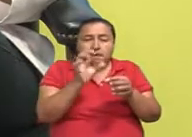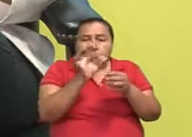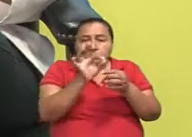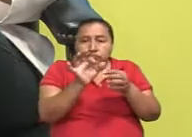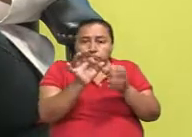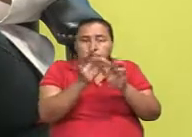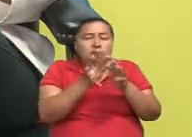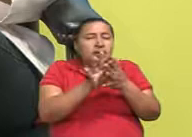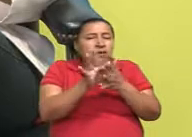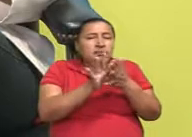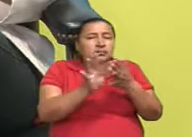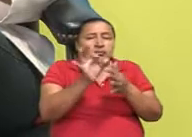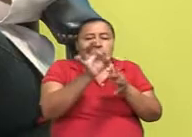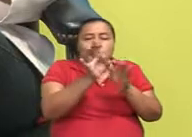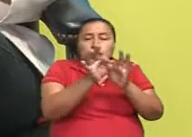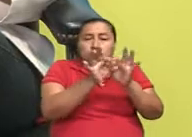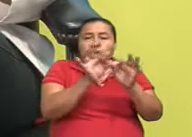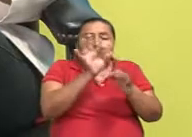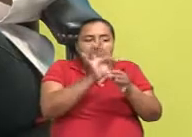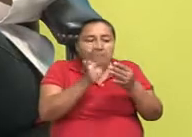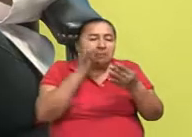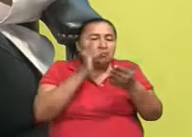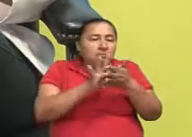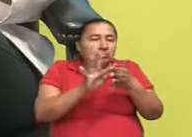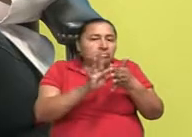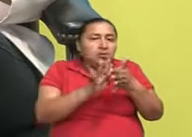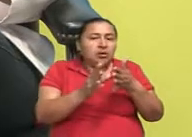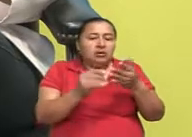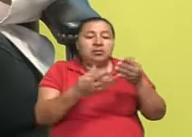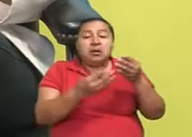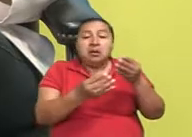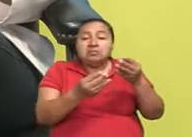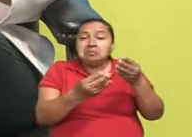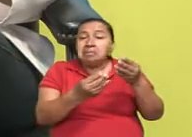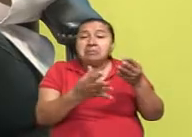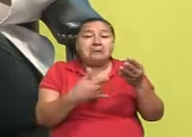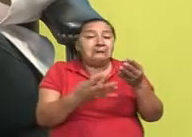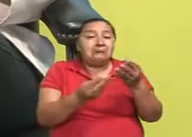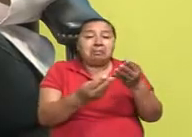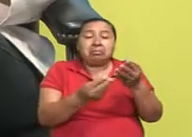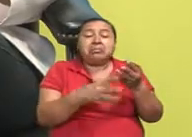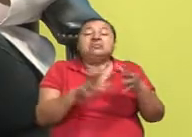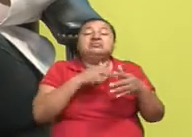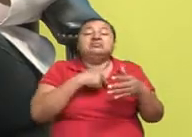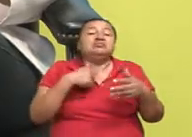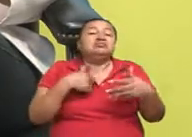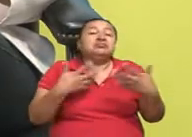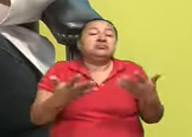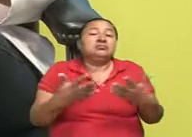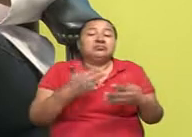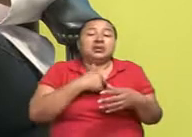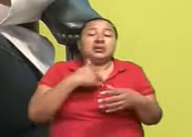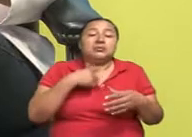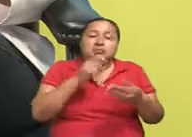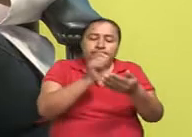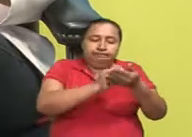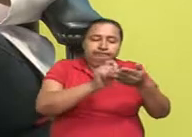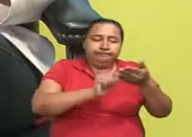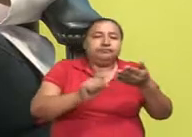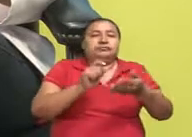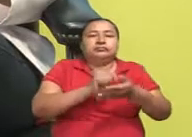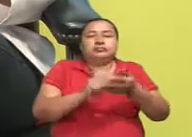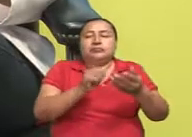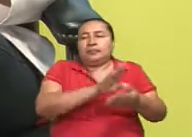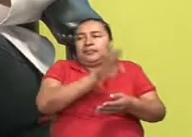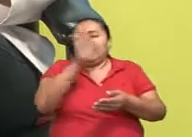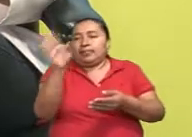la redondito y la bolsita vacía. Entonces, ¿qué hacemos nosotros en este caso? Hacer una referencia a una